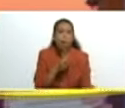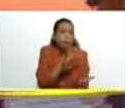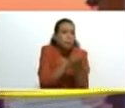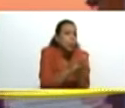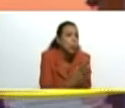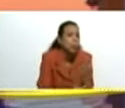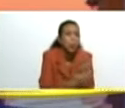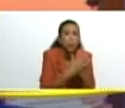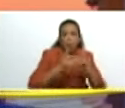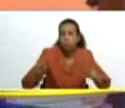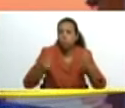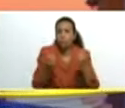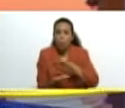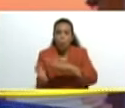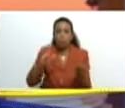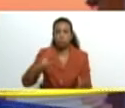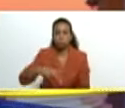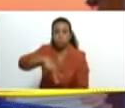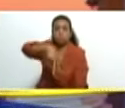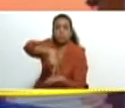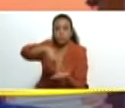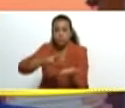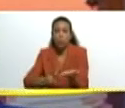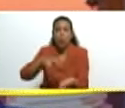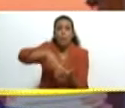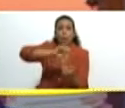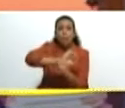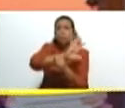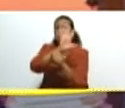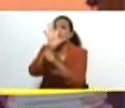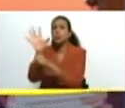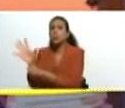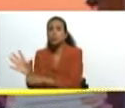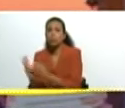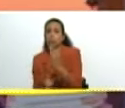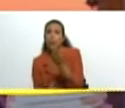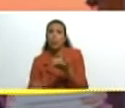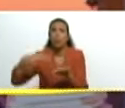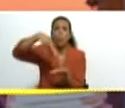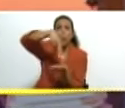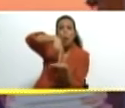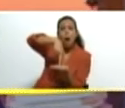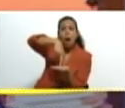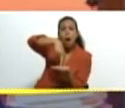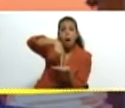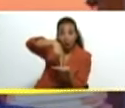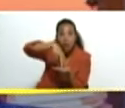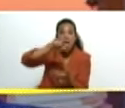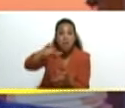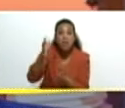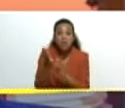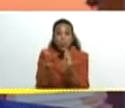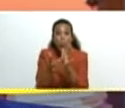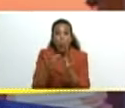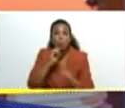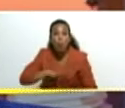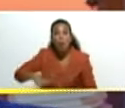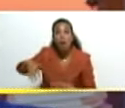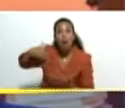El hombre que resucitó a Lázaro de entre los muertos. Ese Jesús